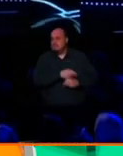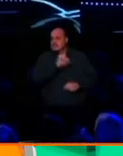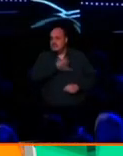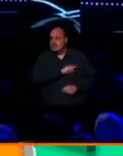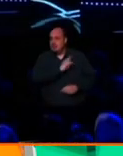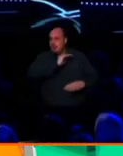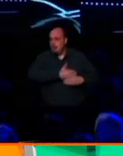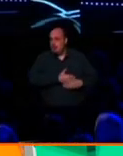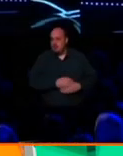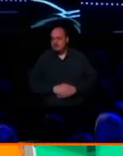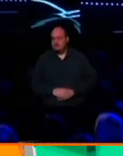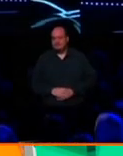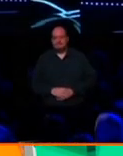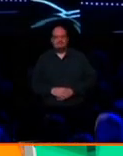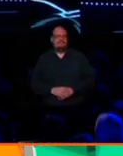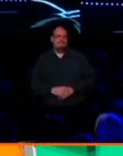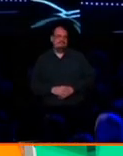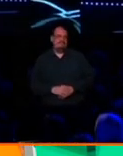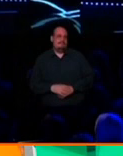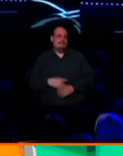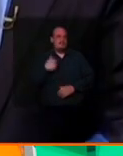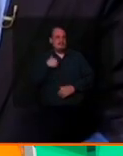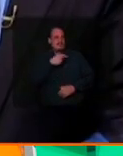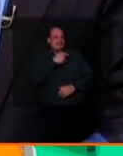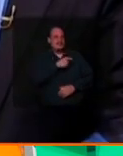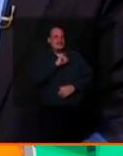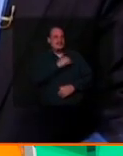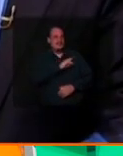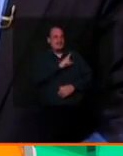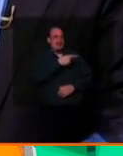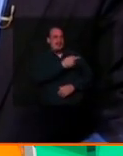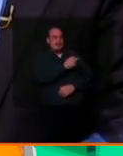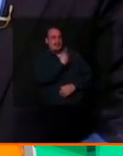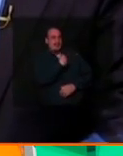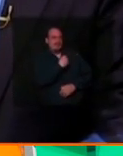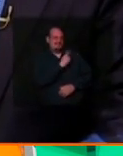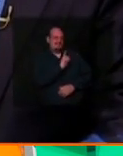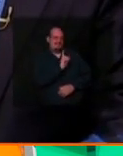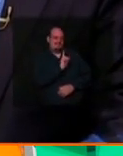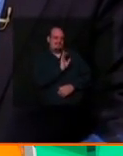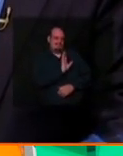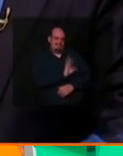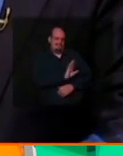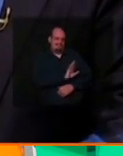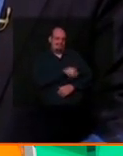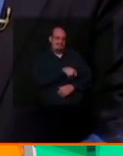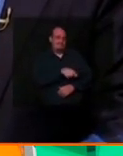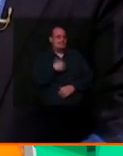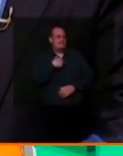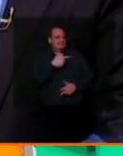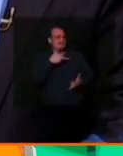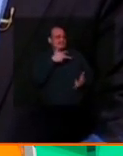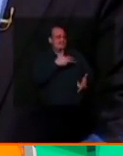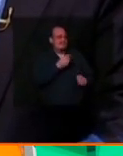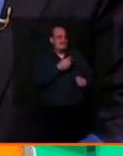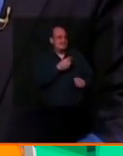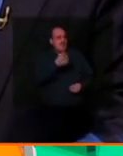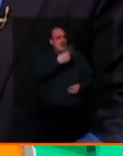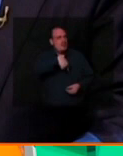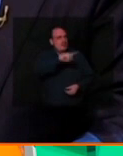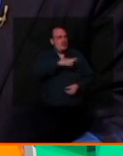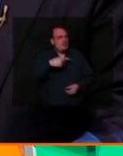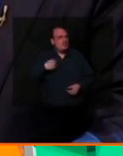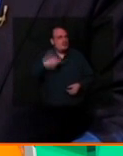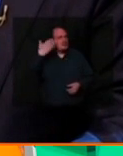se posicionó mejor en este debate por la calidad de su argumentación, su seguridad al momento